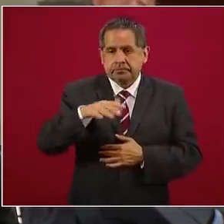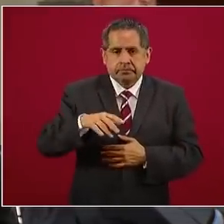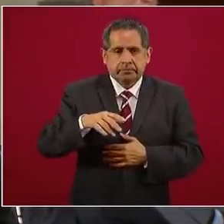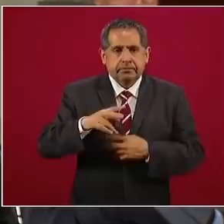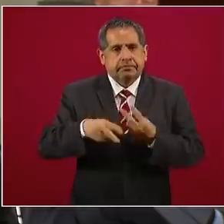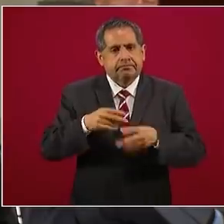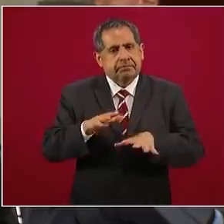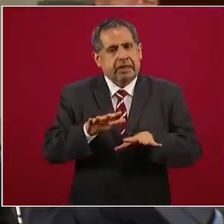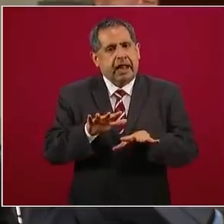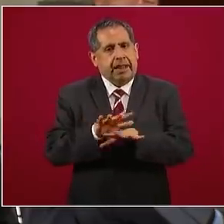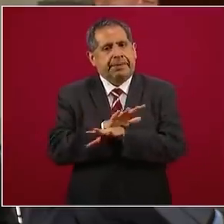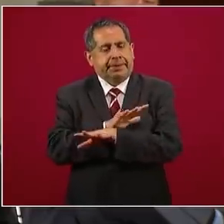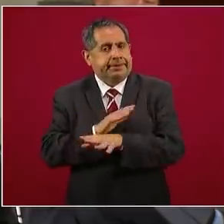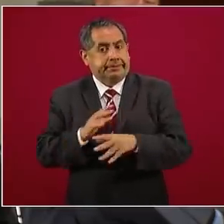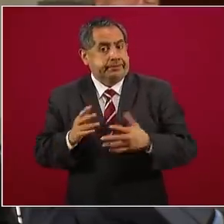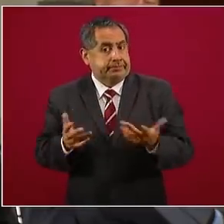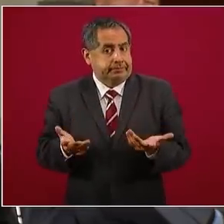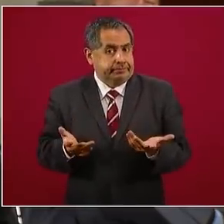cambiar.